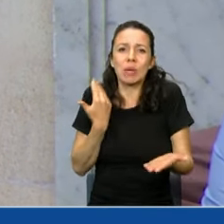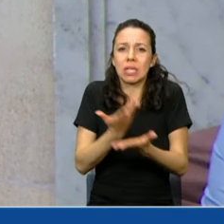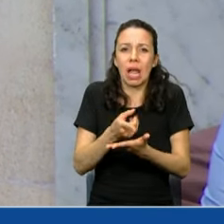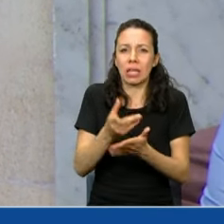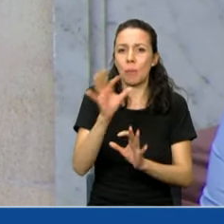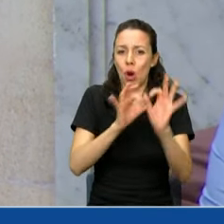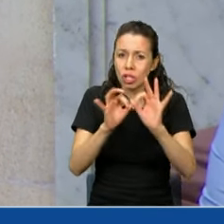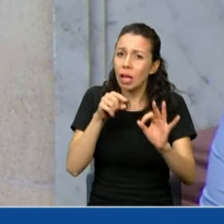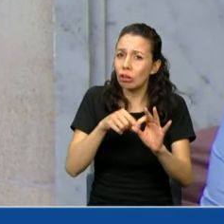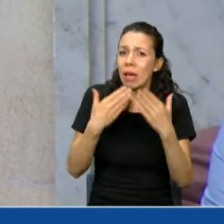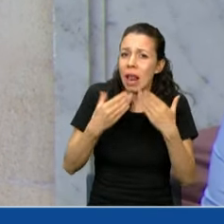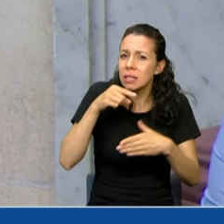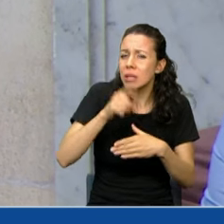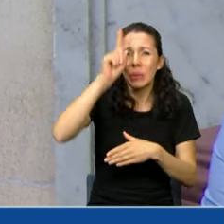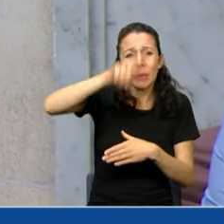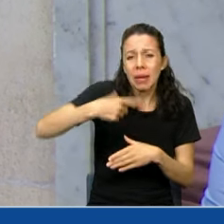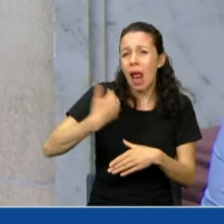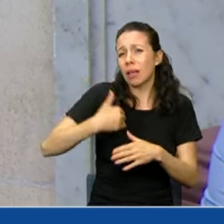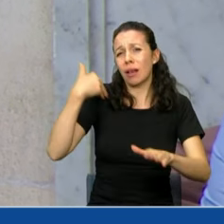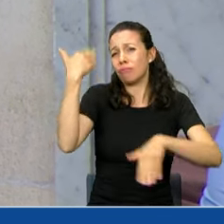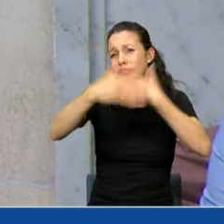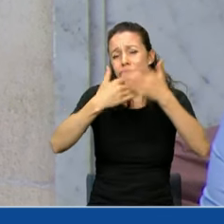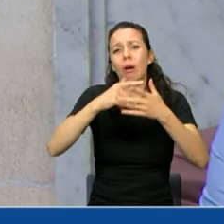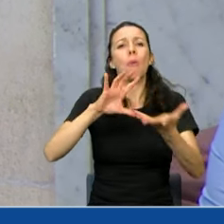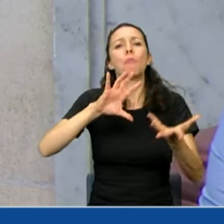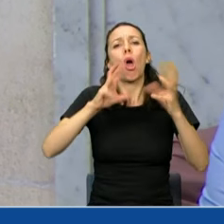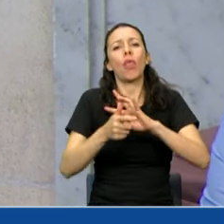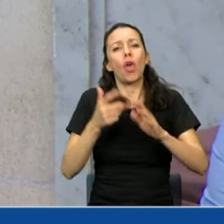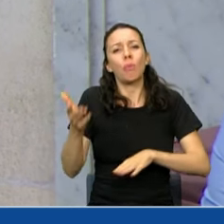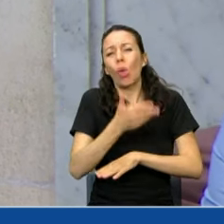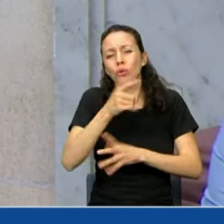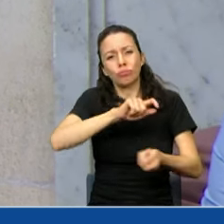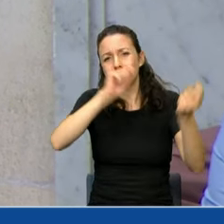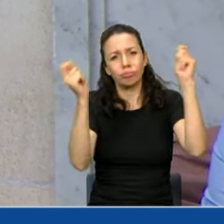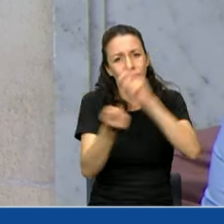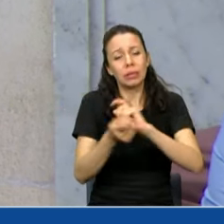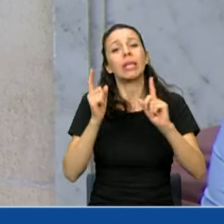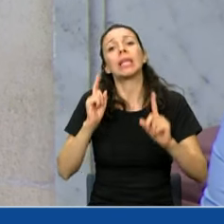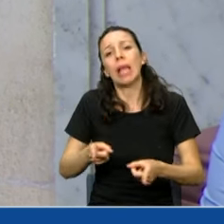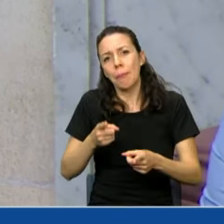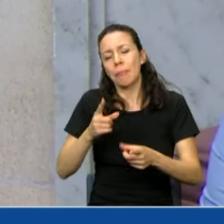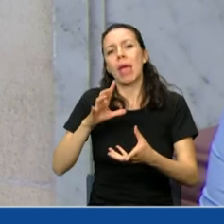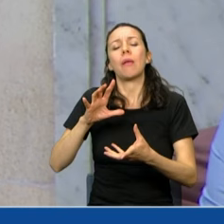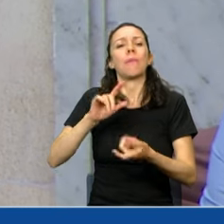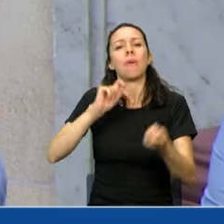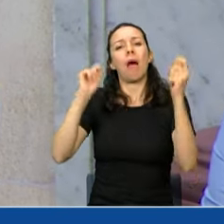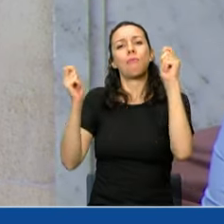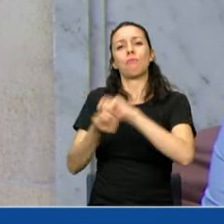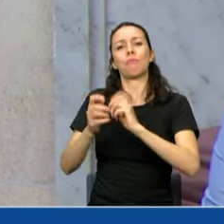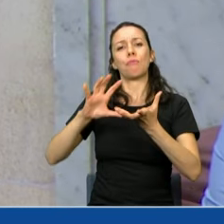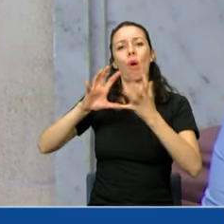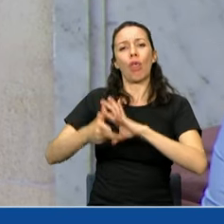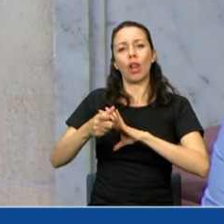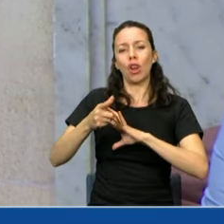Argentina que nos puede cambiar también la matriz productiva y por sobre todo que cambia la matriz entre ser importador y